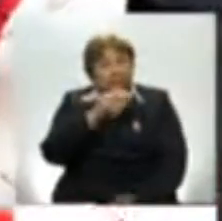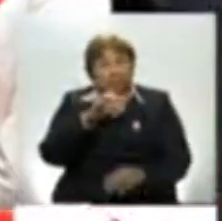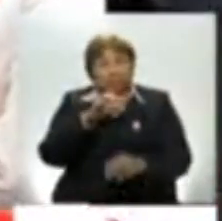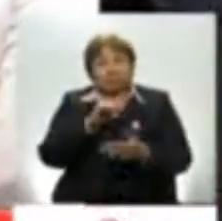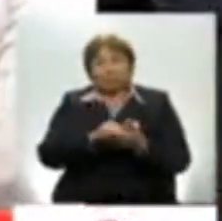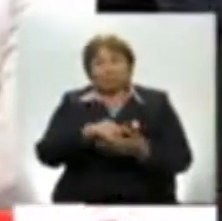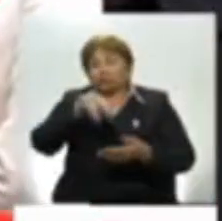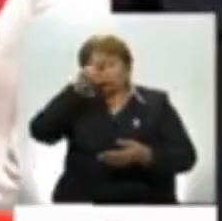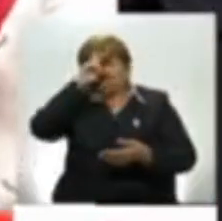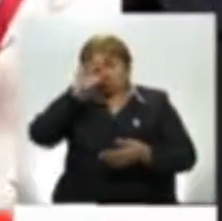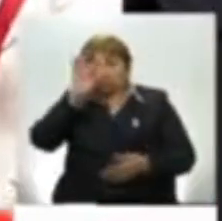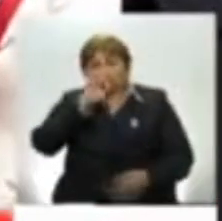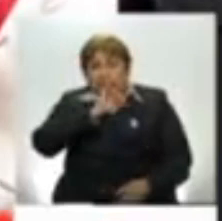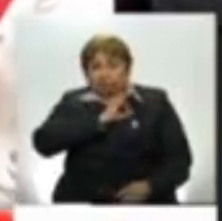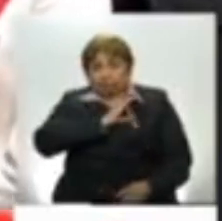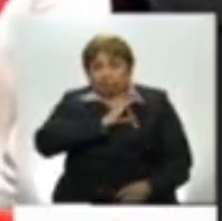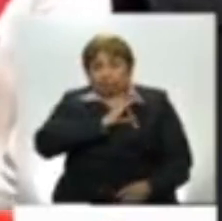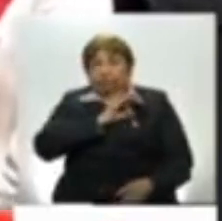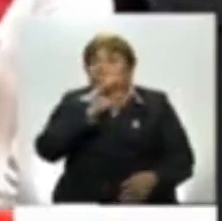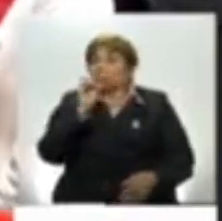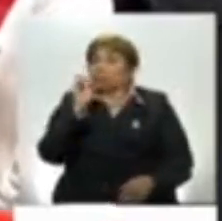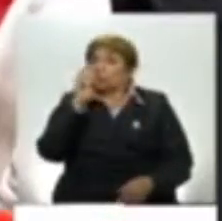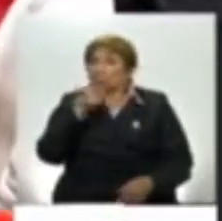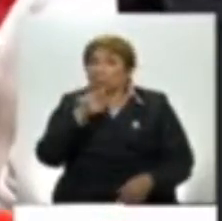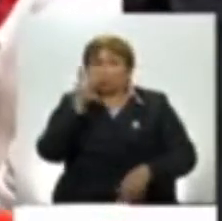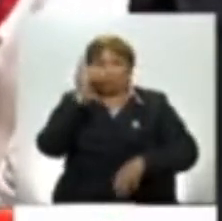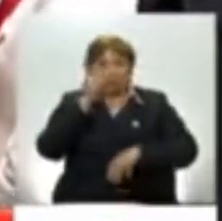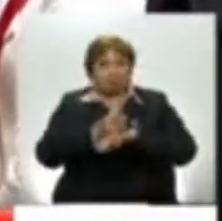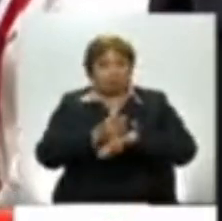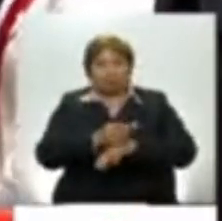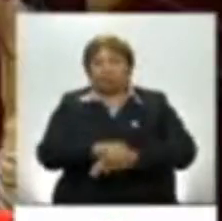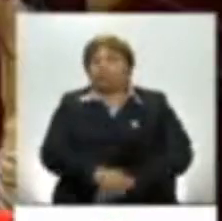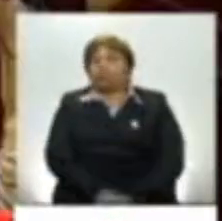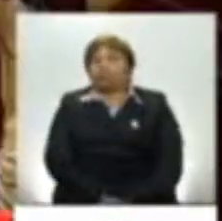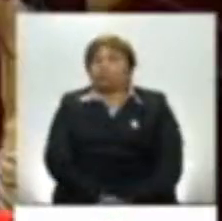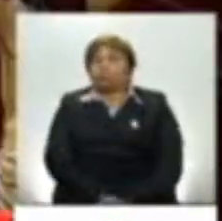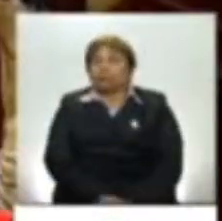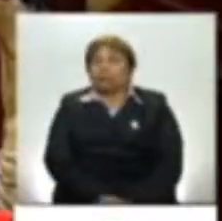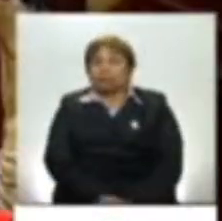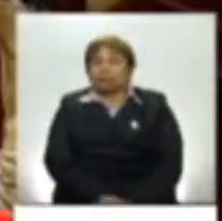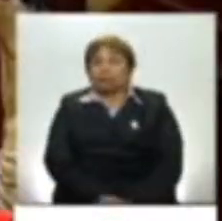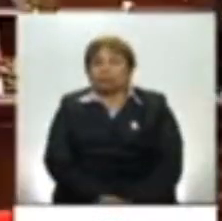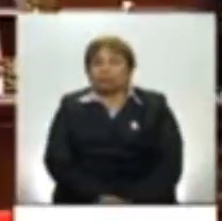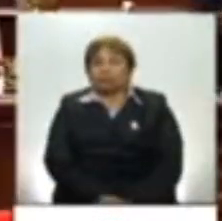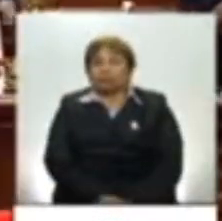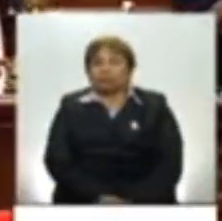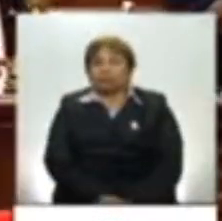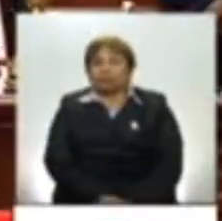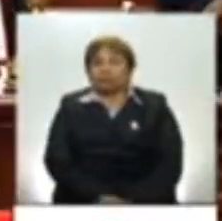Dios y la patria lo premien, sino que él y la nación se lo demanden.